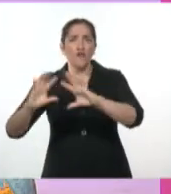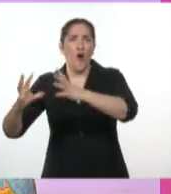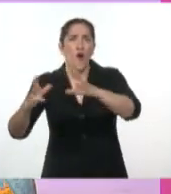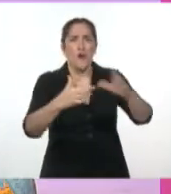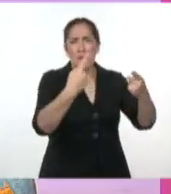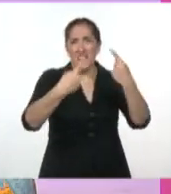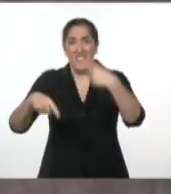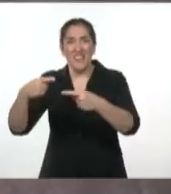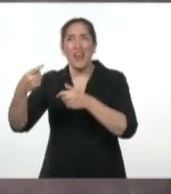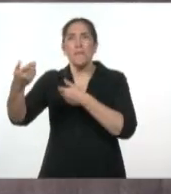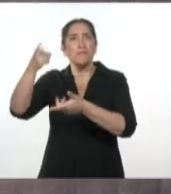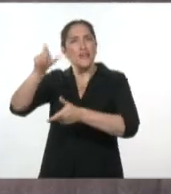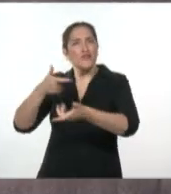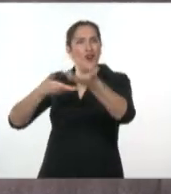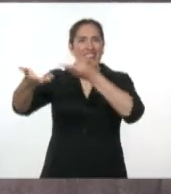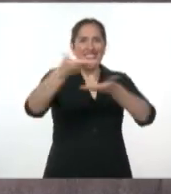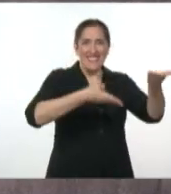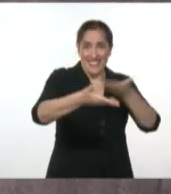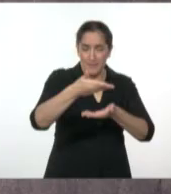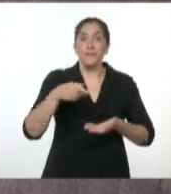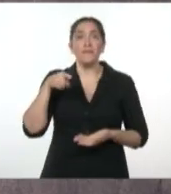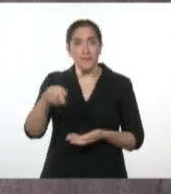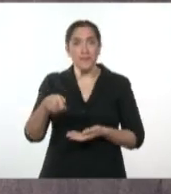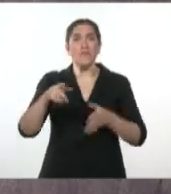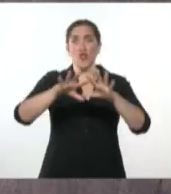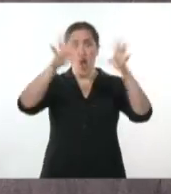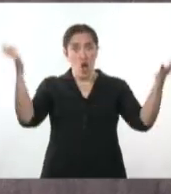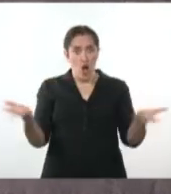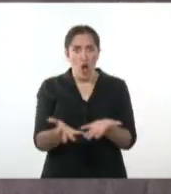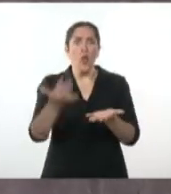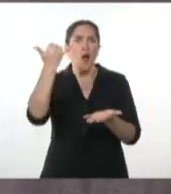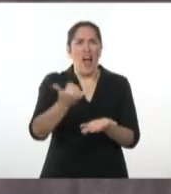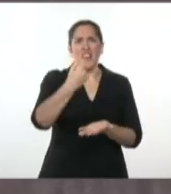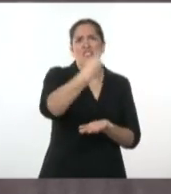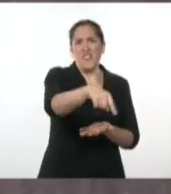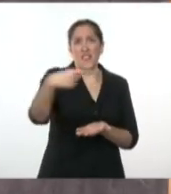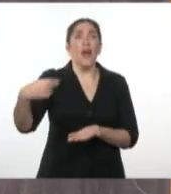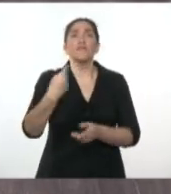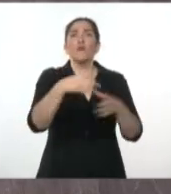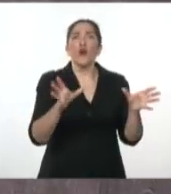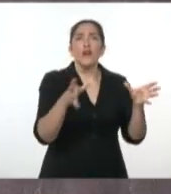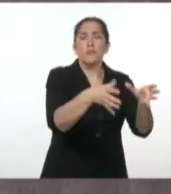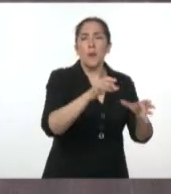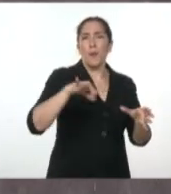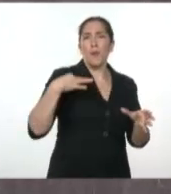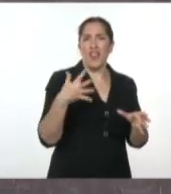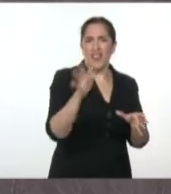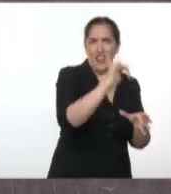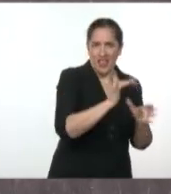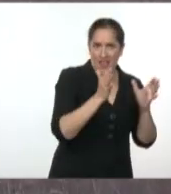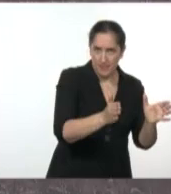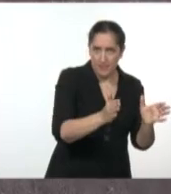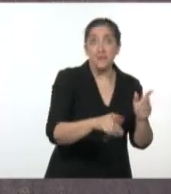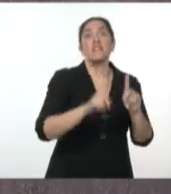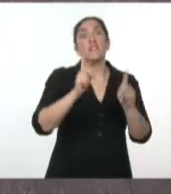entre personas. Dentro de esas esferas de la praxis social tenemos la vida cotidiana, pero además